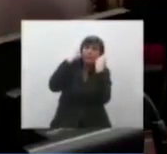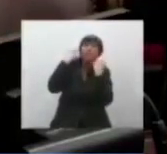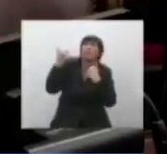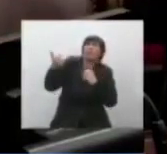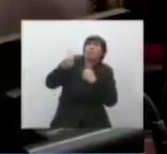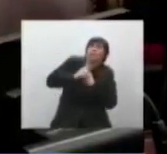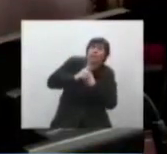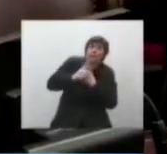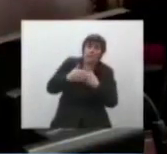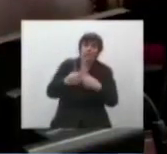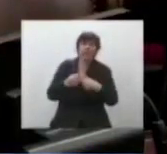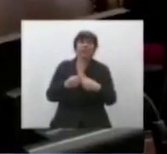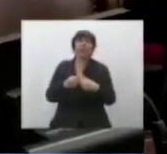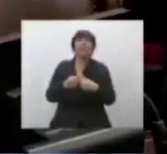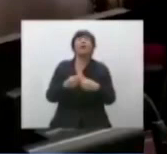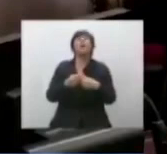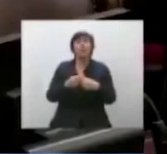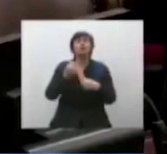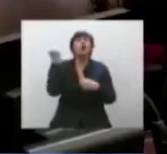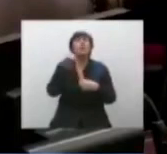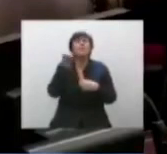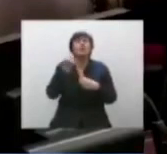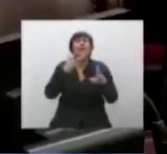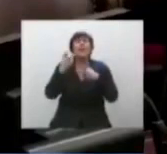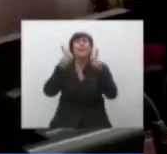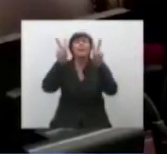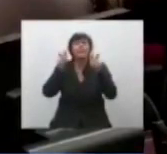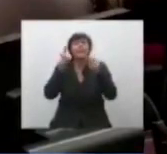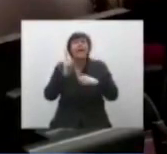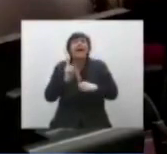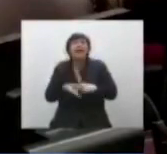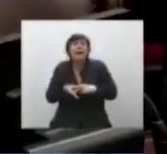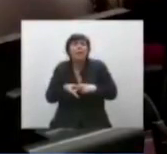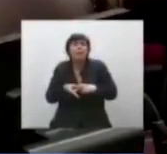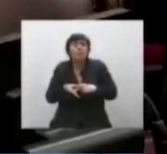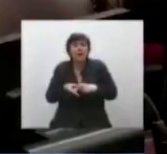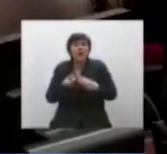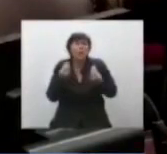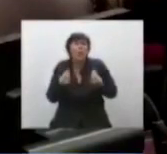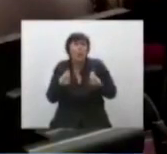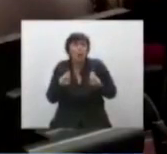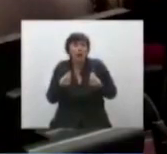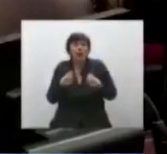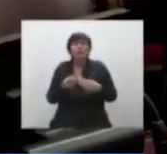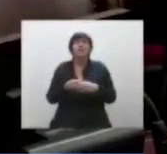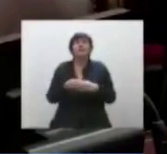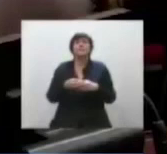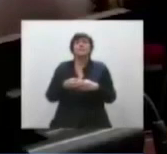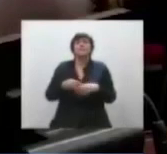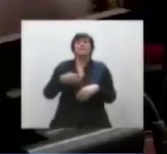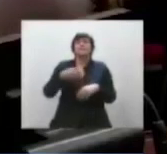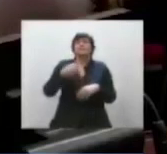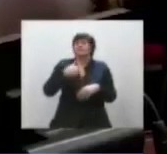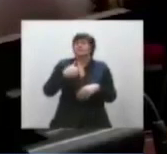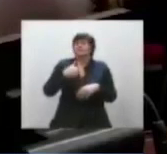burros, porque realmente básicos, no haberlo leído o decirlo de la violación intrafamiliar, me parece que ahí ya realmente alguien tiene que detener eso y decir, mira, vos podés pensar